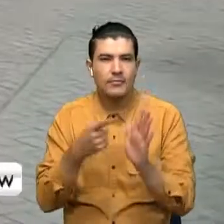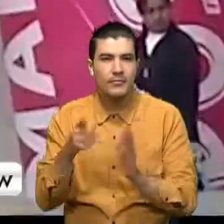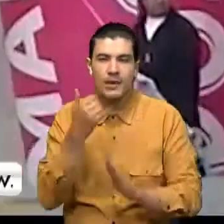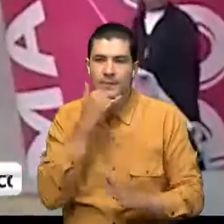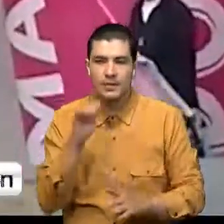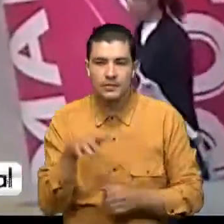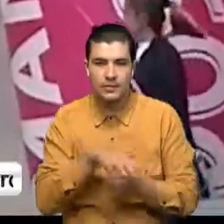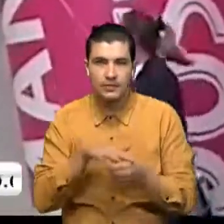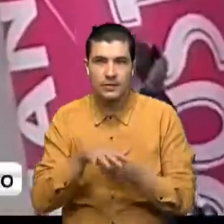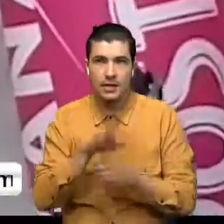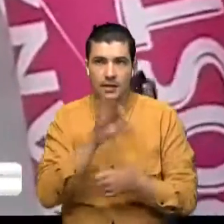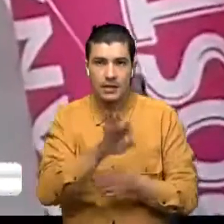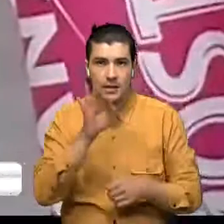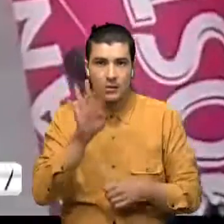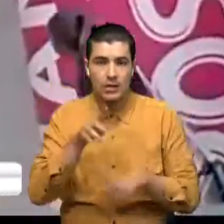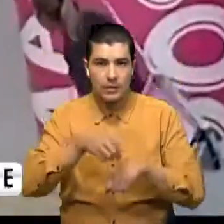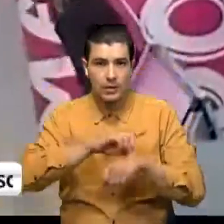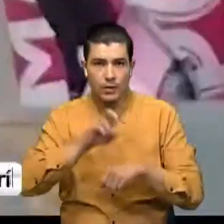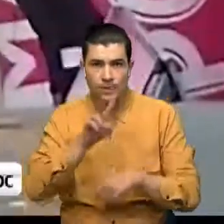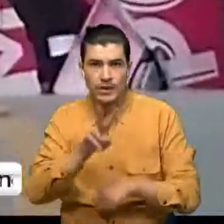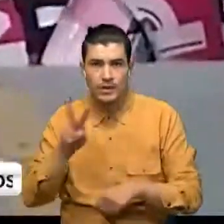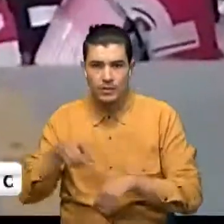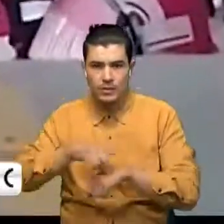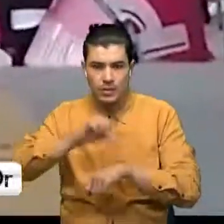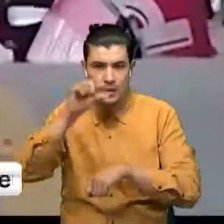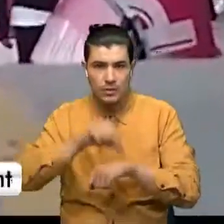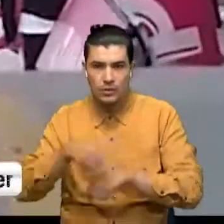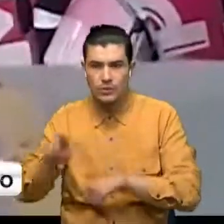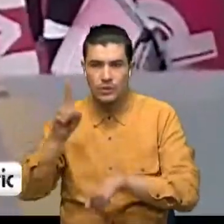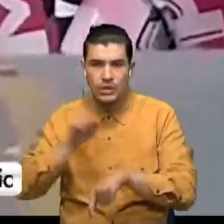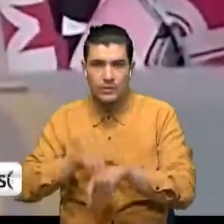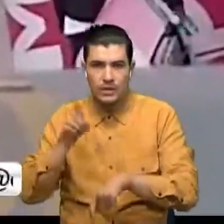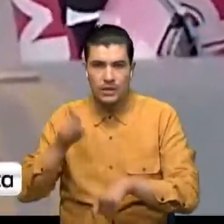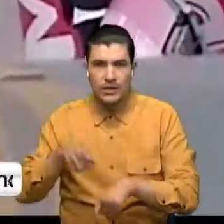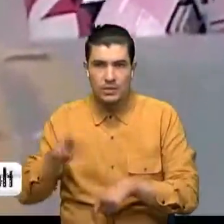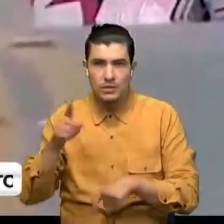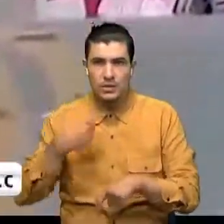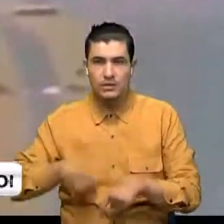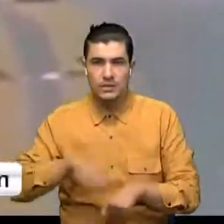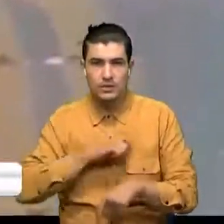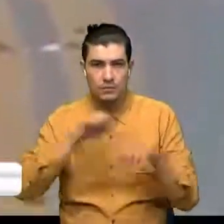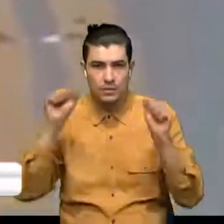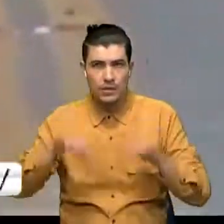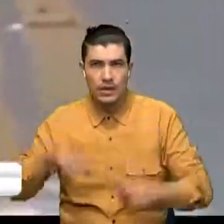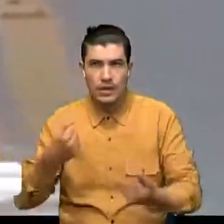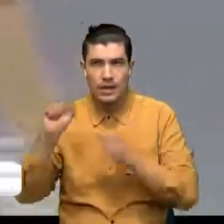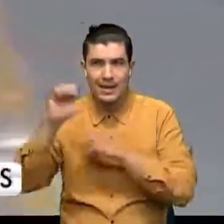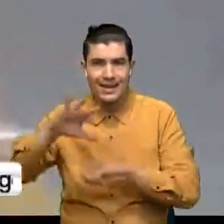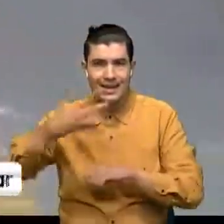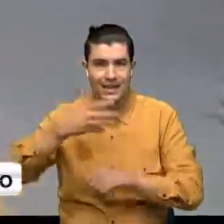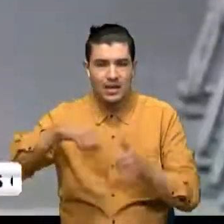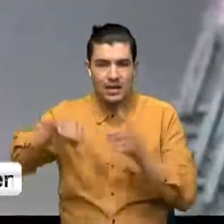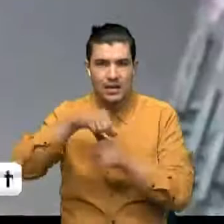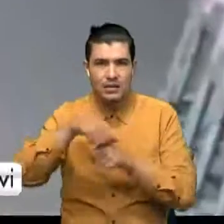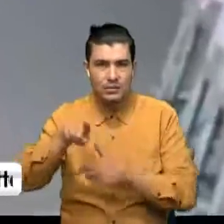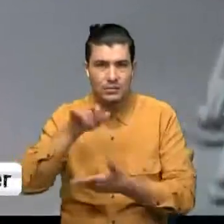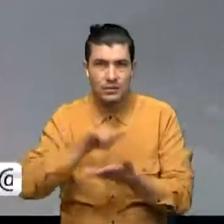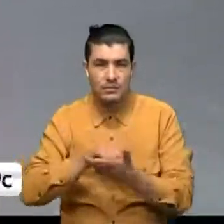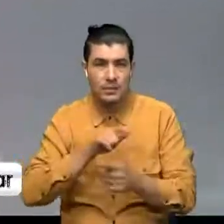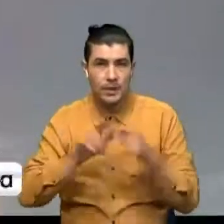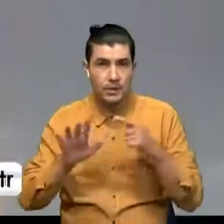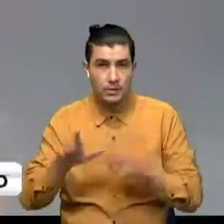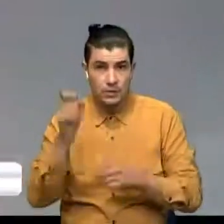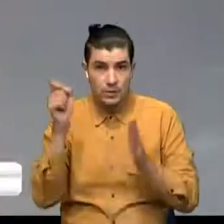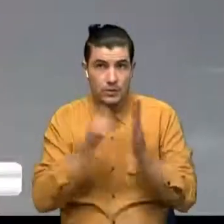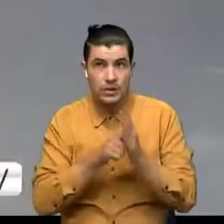fracción 34 minutos y 22 segundos fue el tiempo que necesitó el español oscar sevilla para adjudicarse la quinta etapa del duelo de titanes el corredor